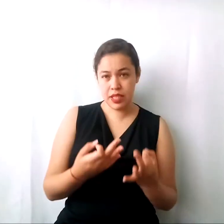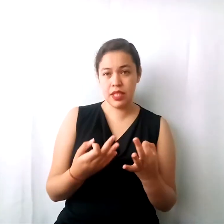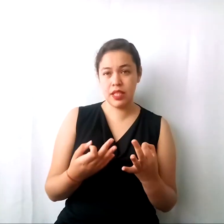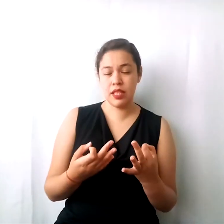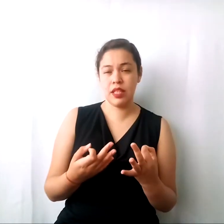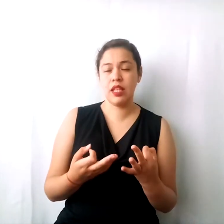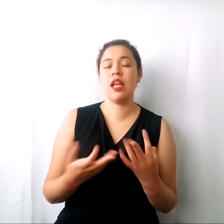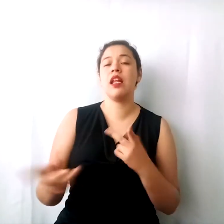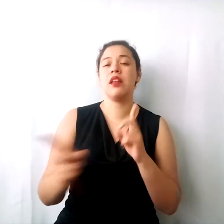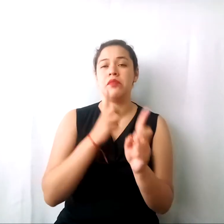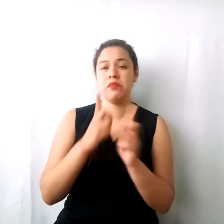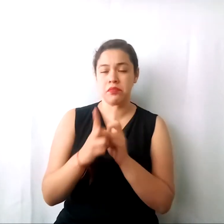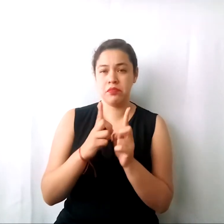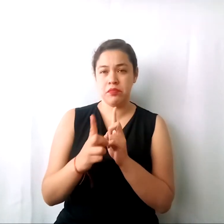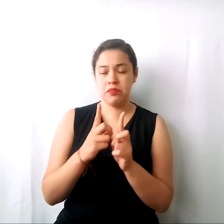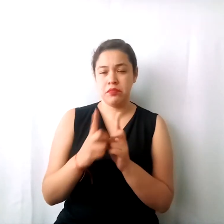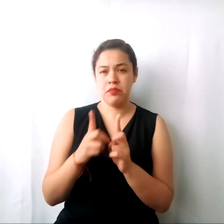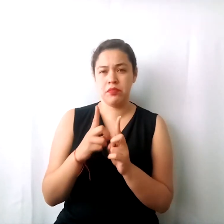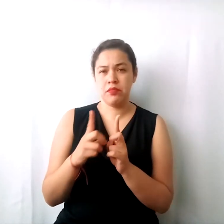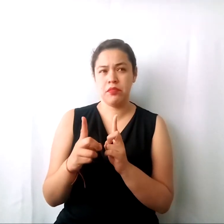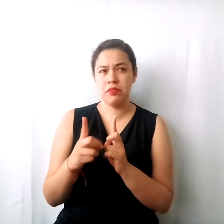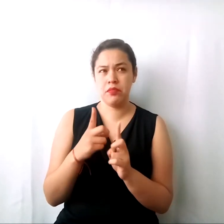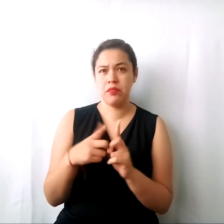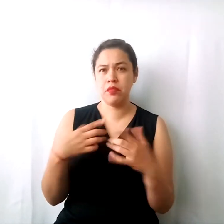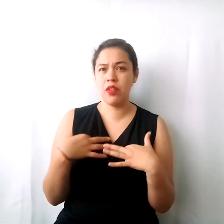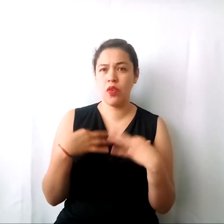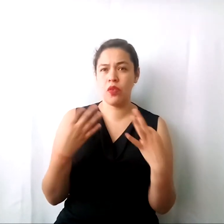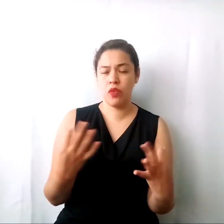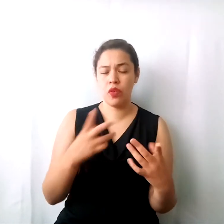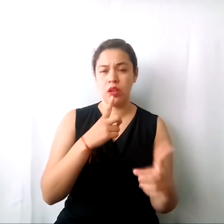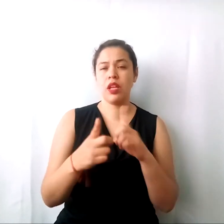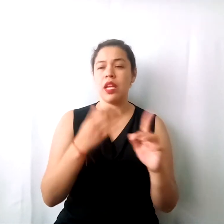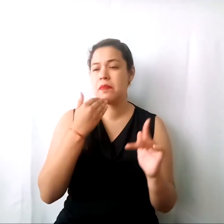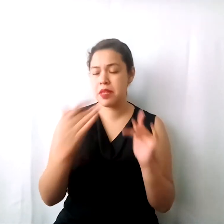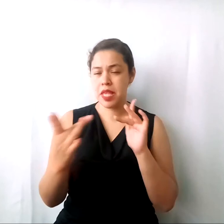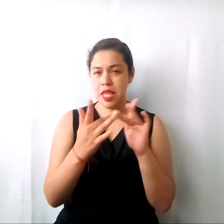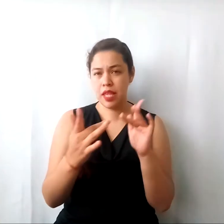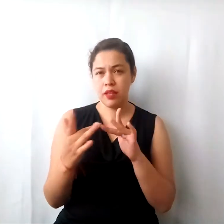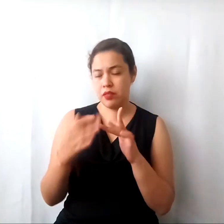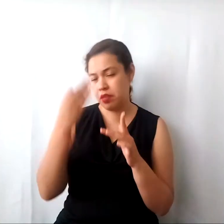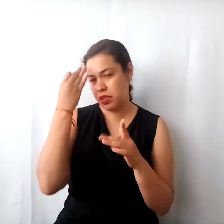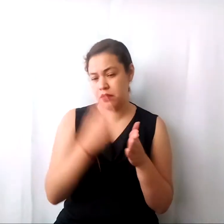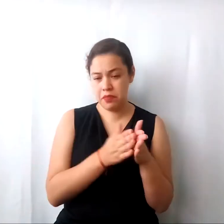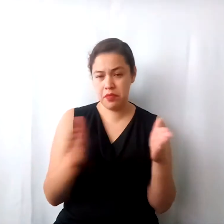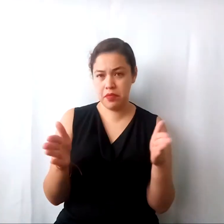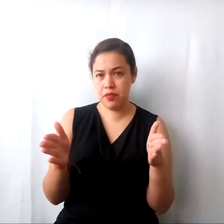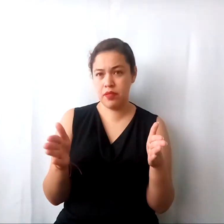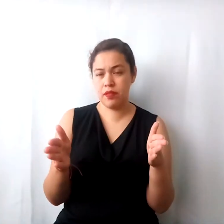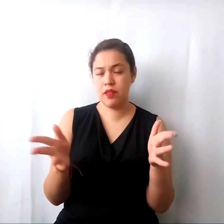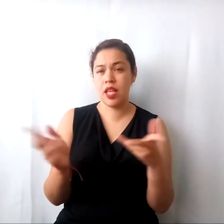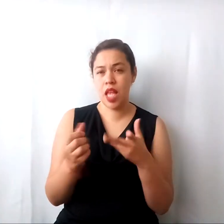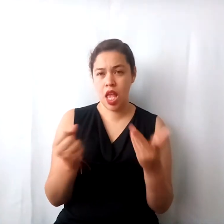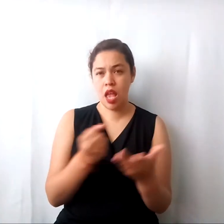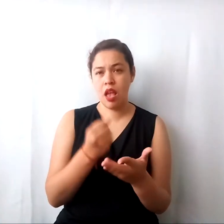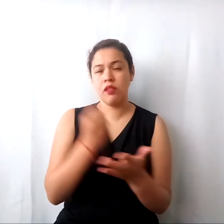interactuando con la fundación y y estén obligados a